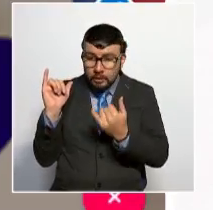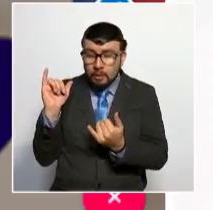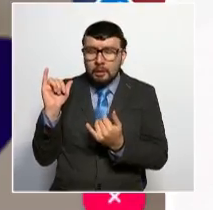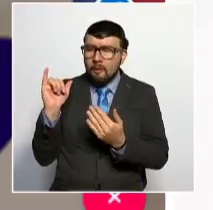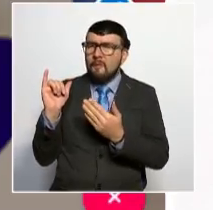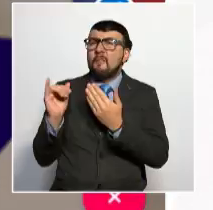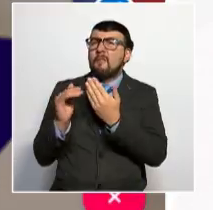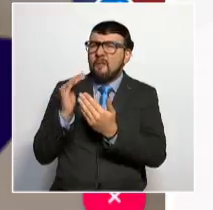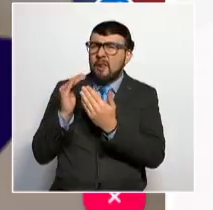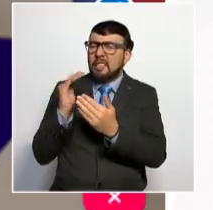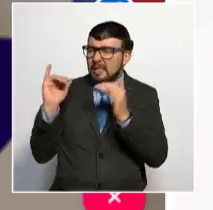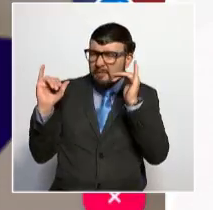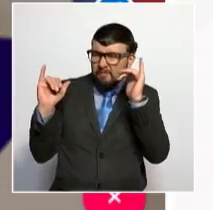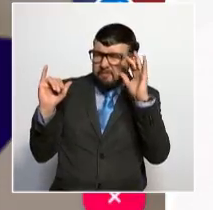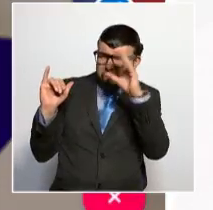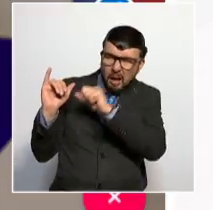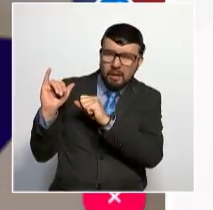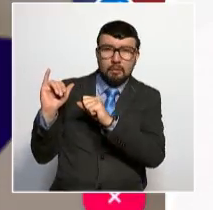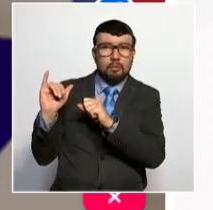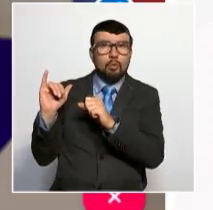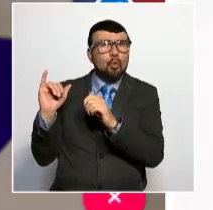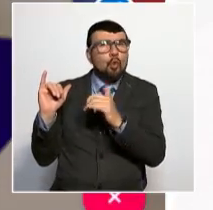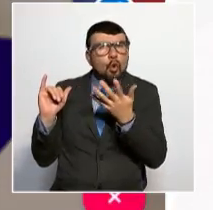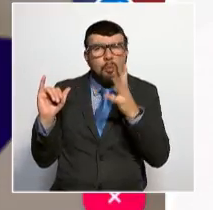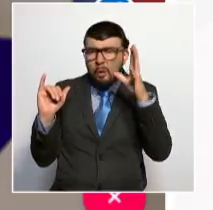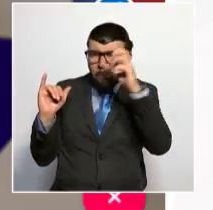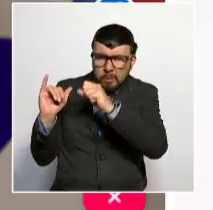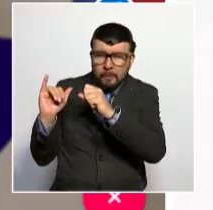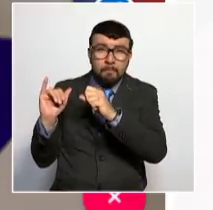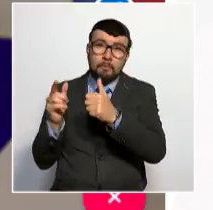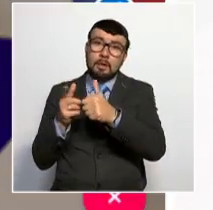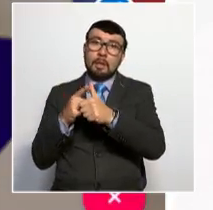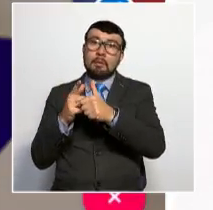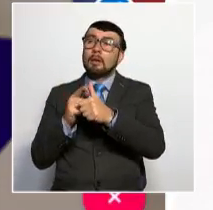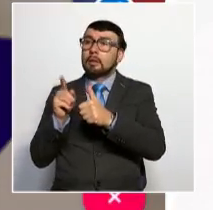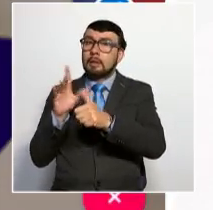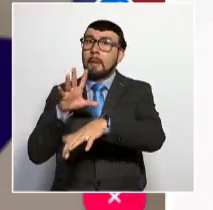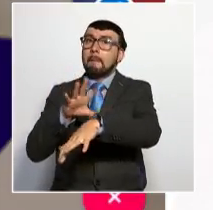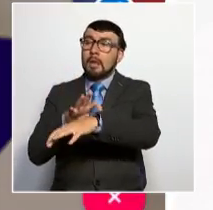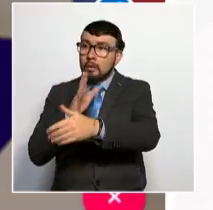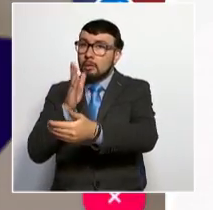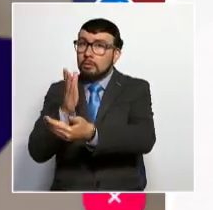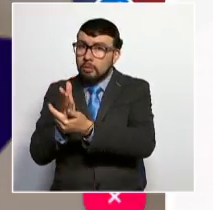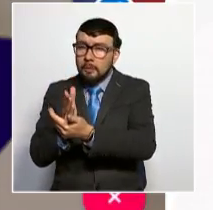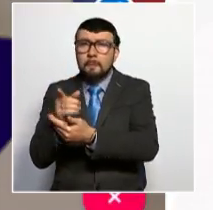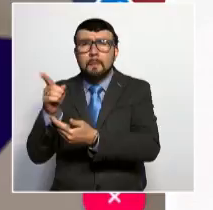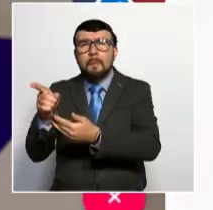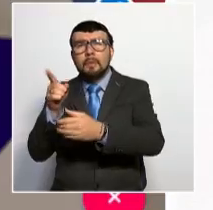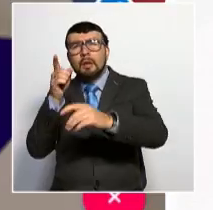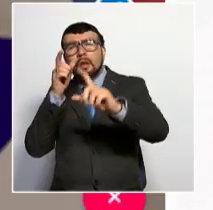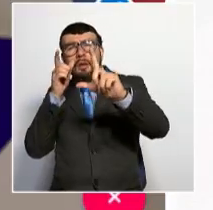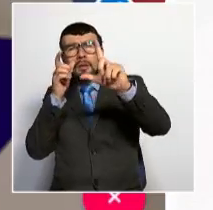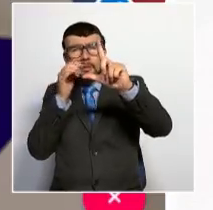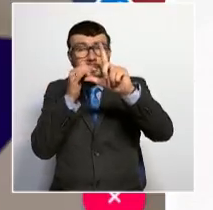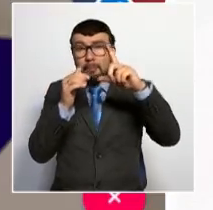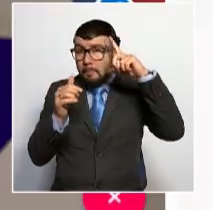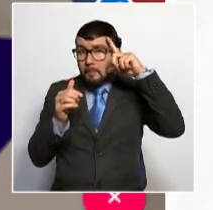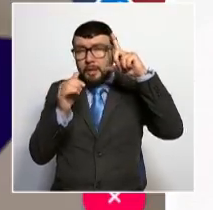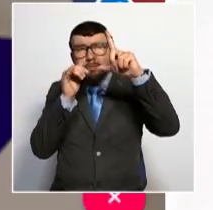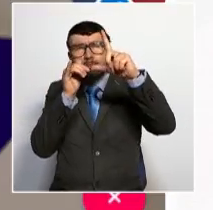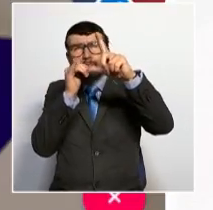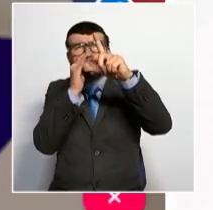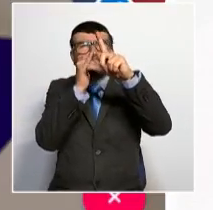de detectar. Se detecta, además de la citología, por exámenes como la colposcopia, y es lo que vemos